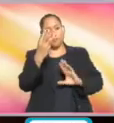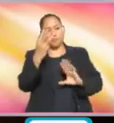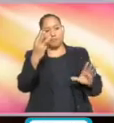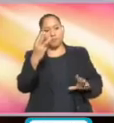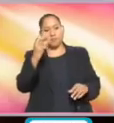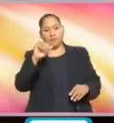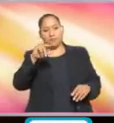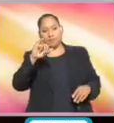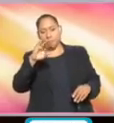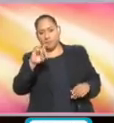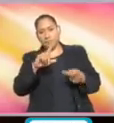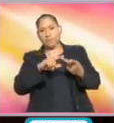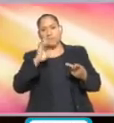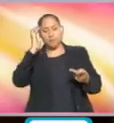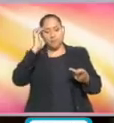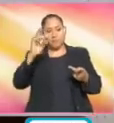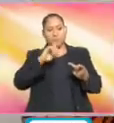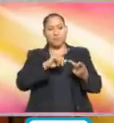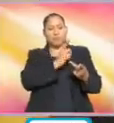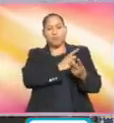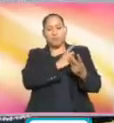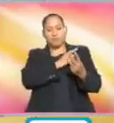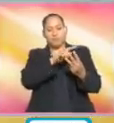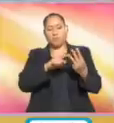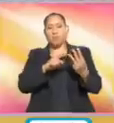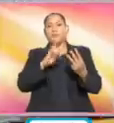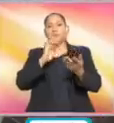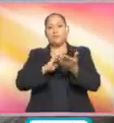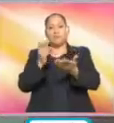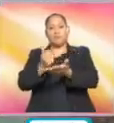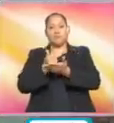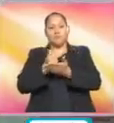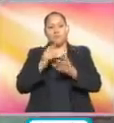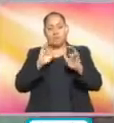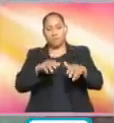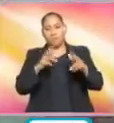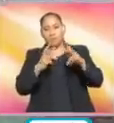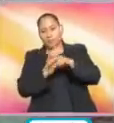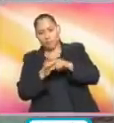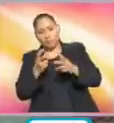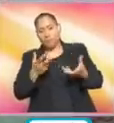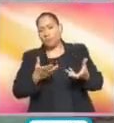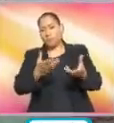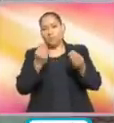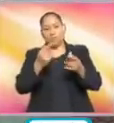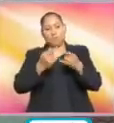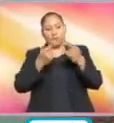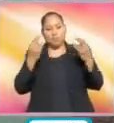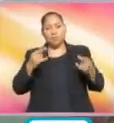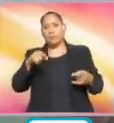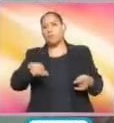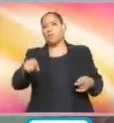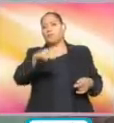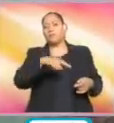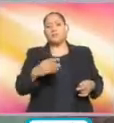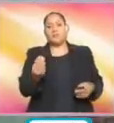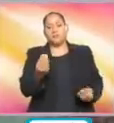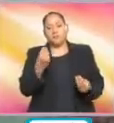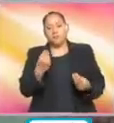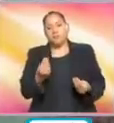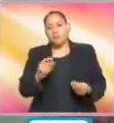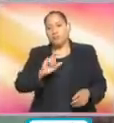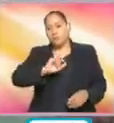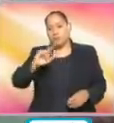Aníbal, el Santo y el Solitario, que yo por él me hice luchador. No, hombre, toda esta calle tiene mucha historia, aquí anduvieron muchísimos, todos